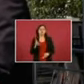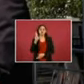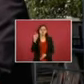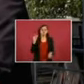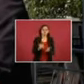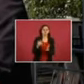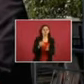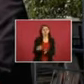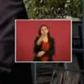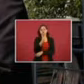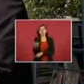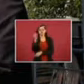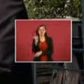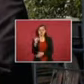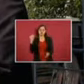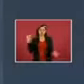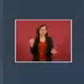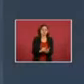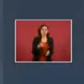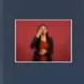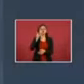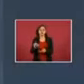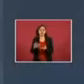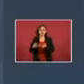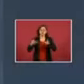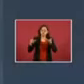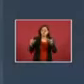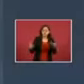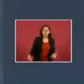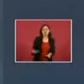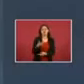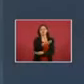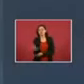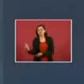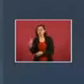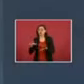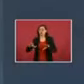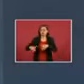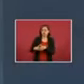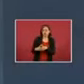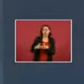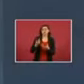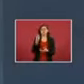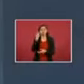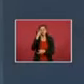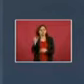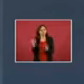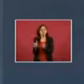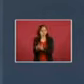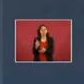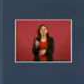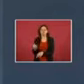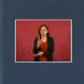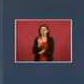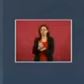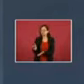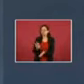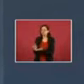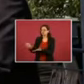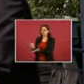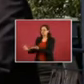2.109.000 ejidatarios, comuneros y pequeños propietarios. Esto